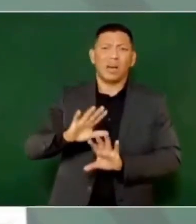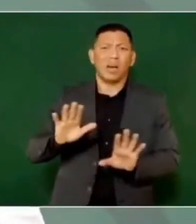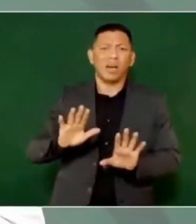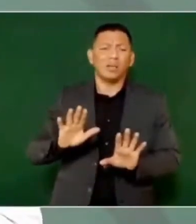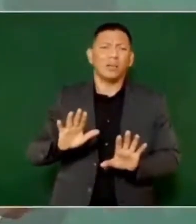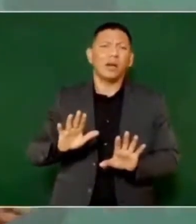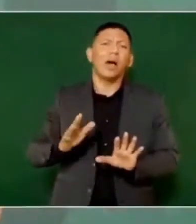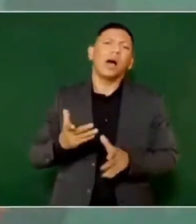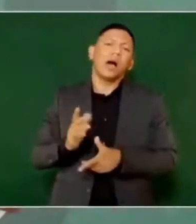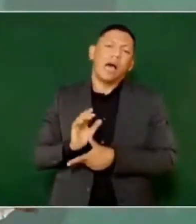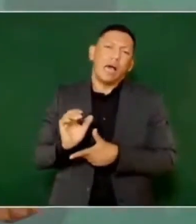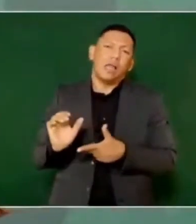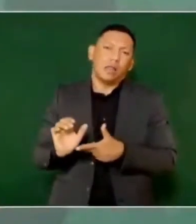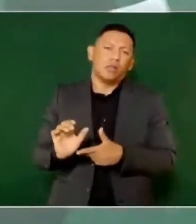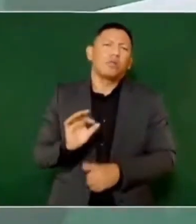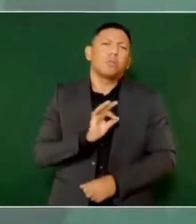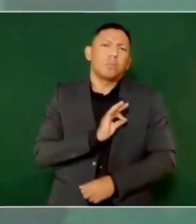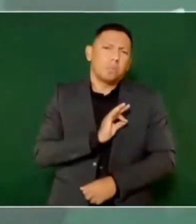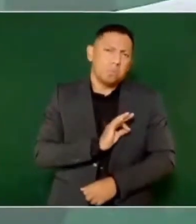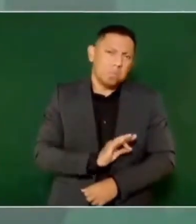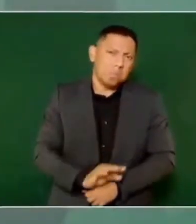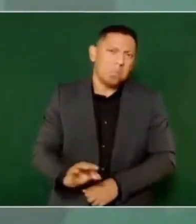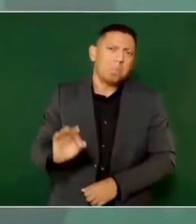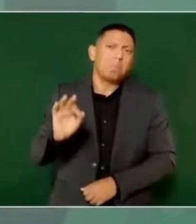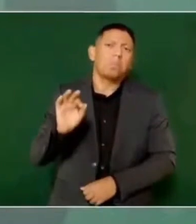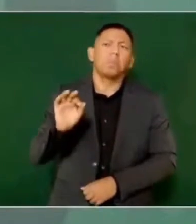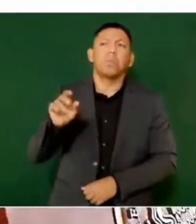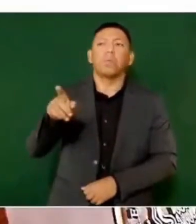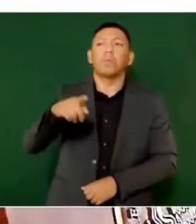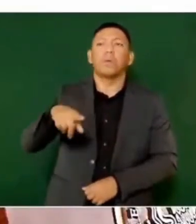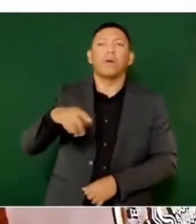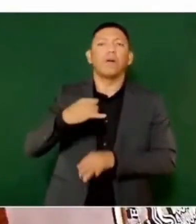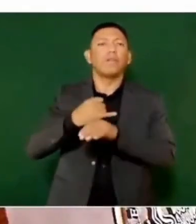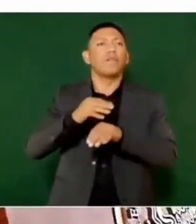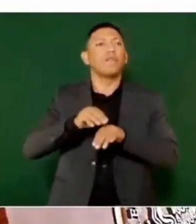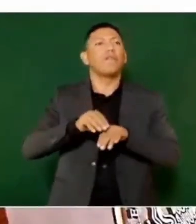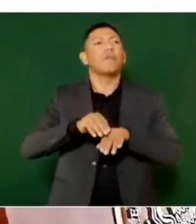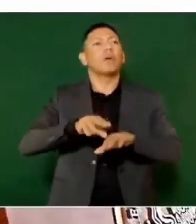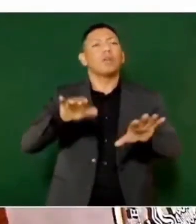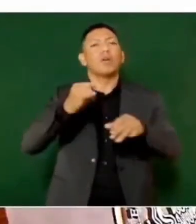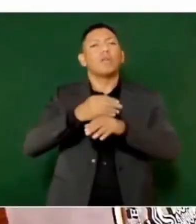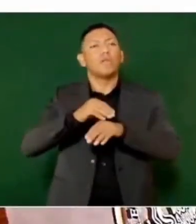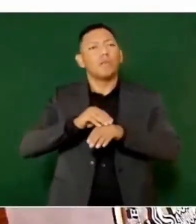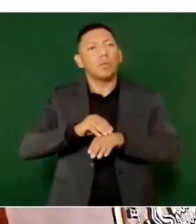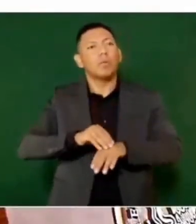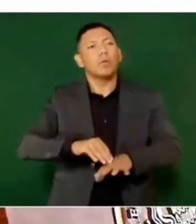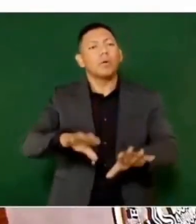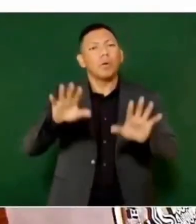contratar a los publicistas más